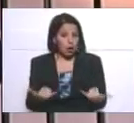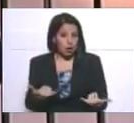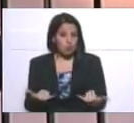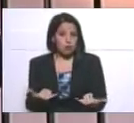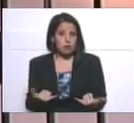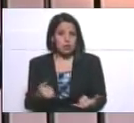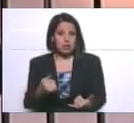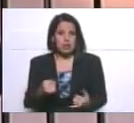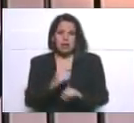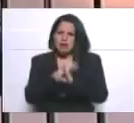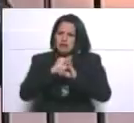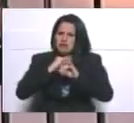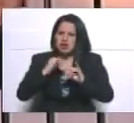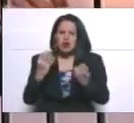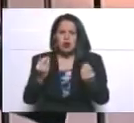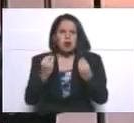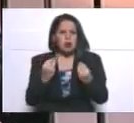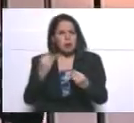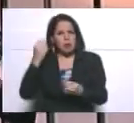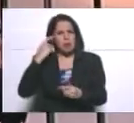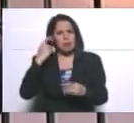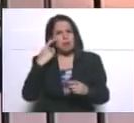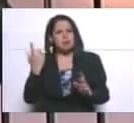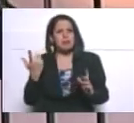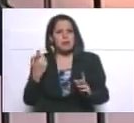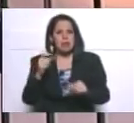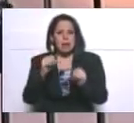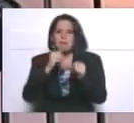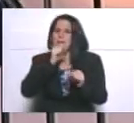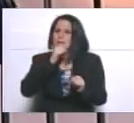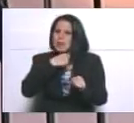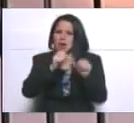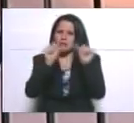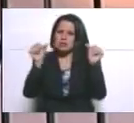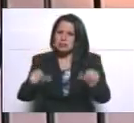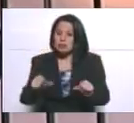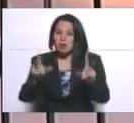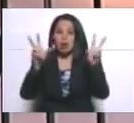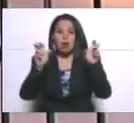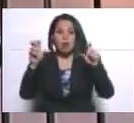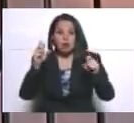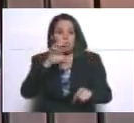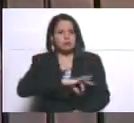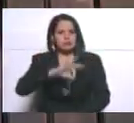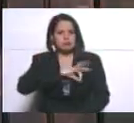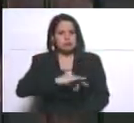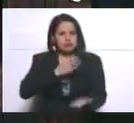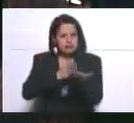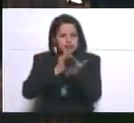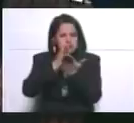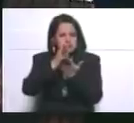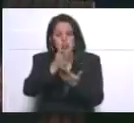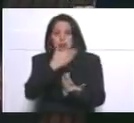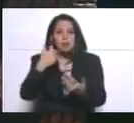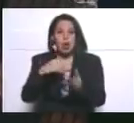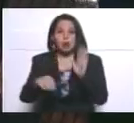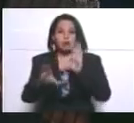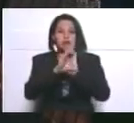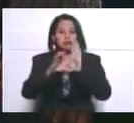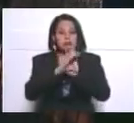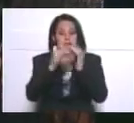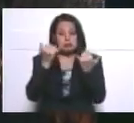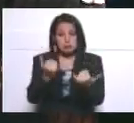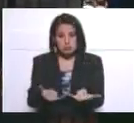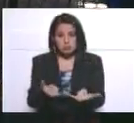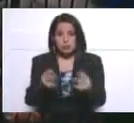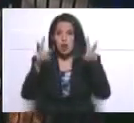pendiente terminar de transformar el viejo sistema hacia esa nueva sociedad perfilada ya en la Constitución vigente, en